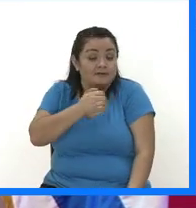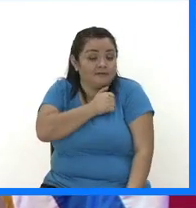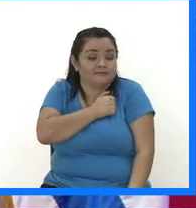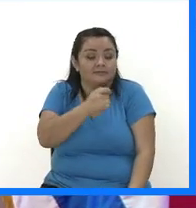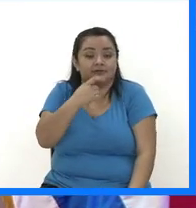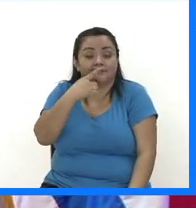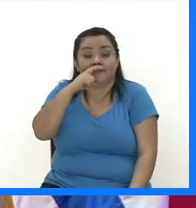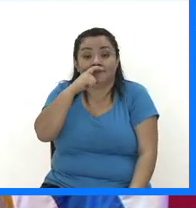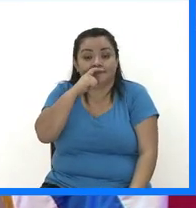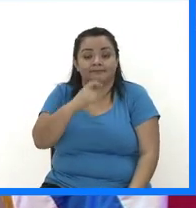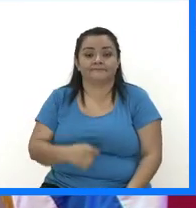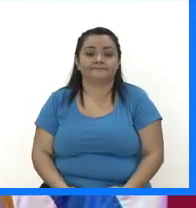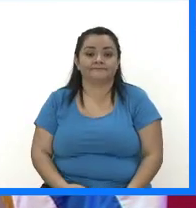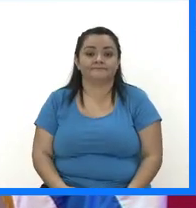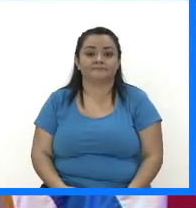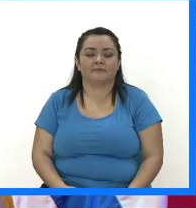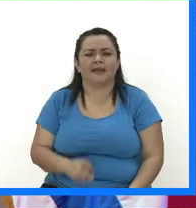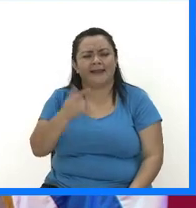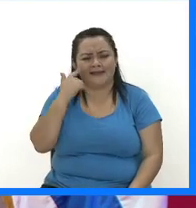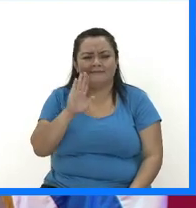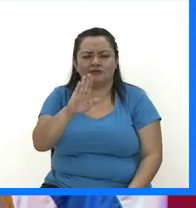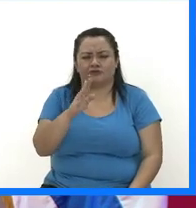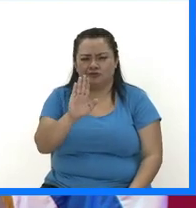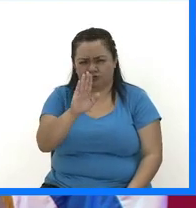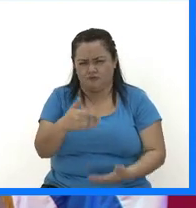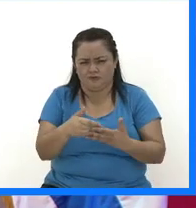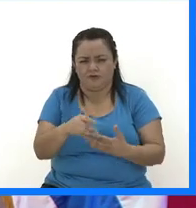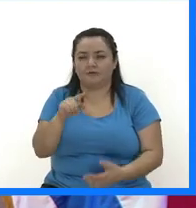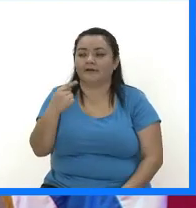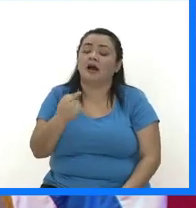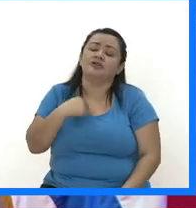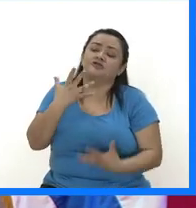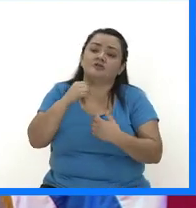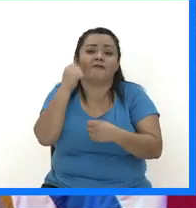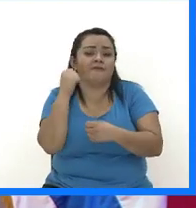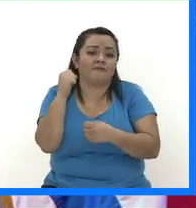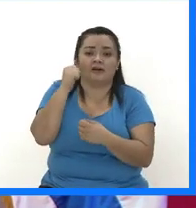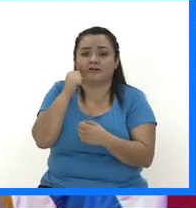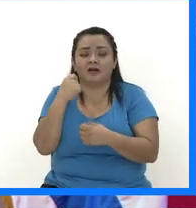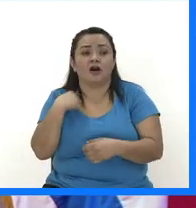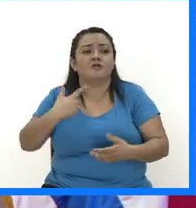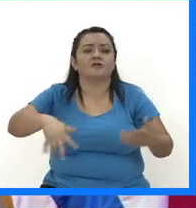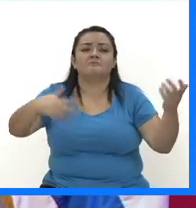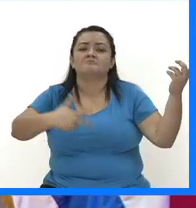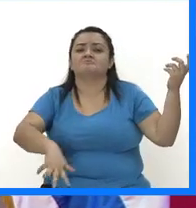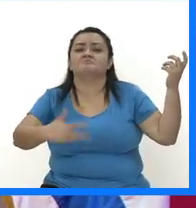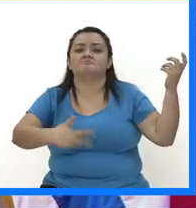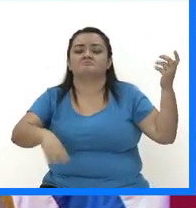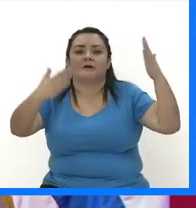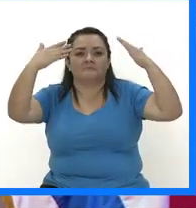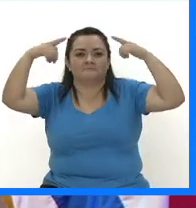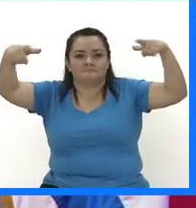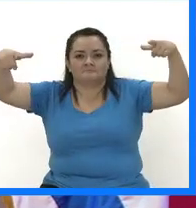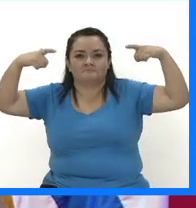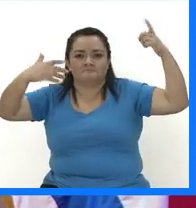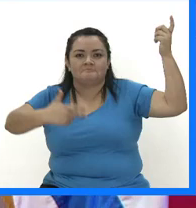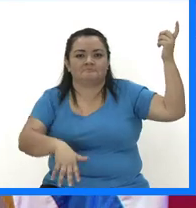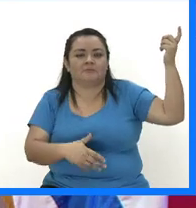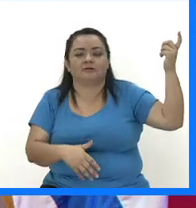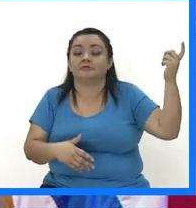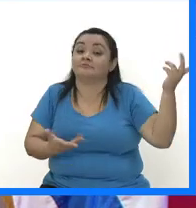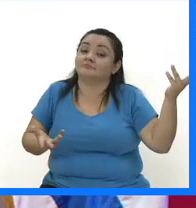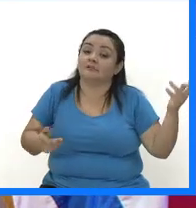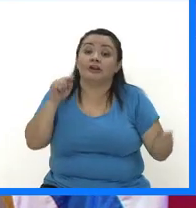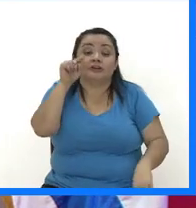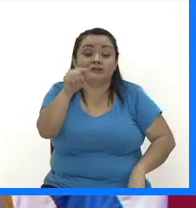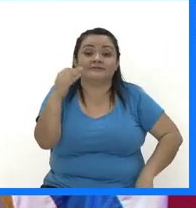papá aunque tu hijo te diga mañana que quiere ser un bailarín aunque tu hijo te diga que quiere ser mariachi como mar ángulo no sea algo que te diga tuyo